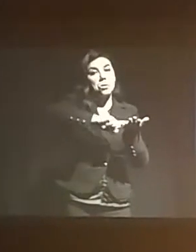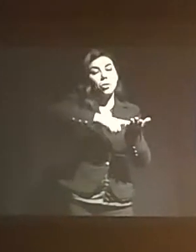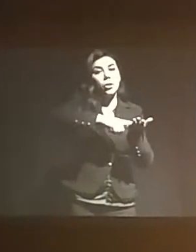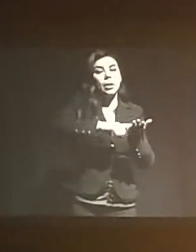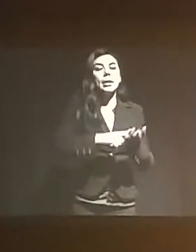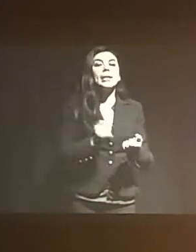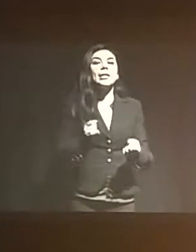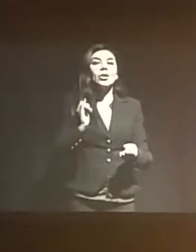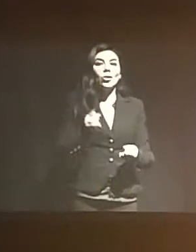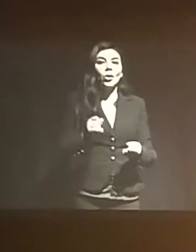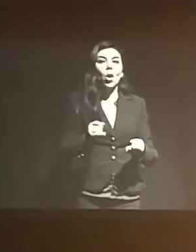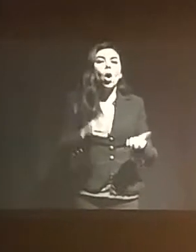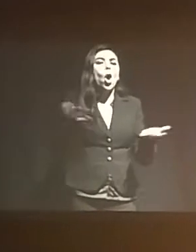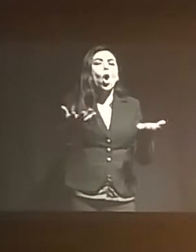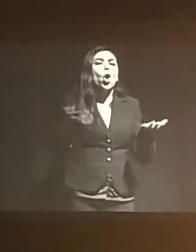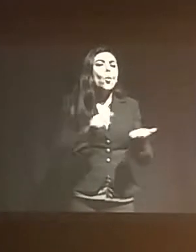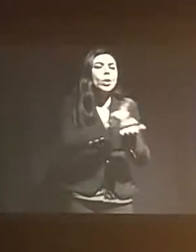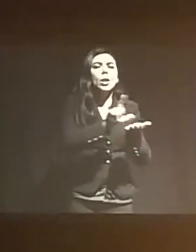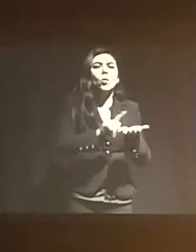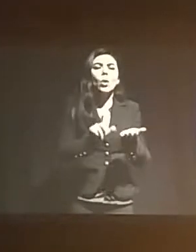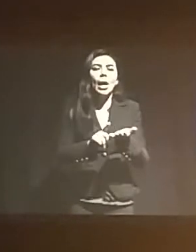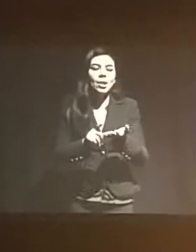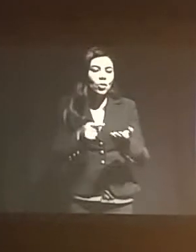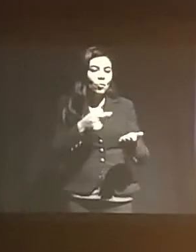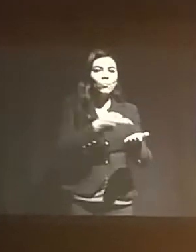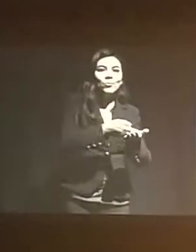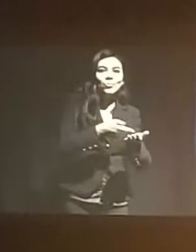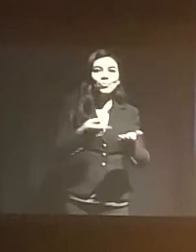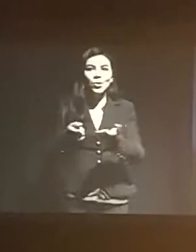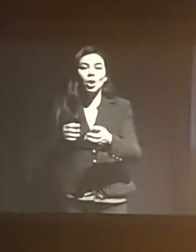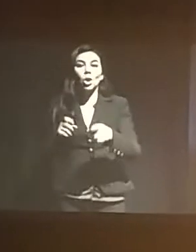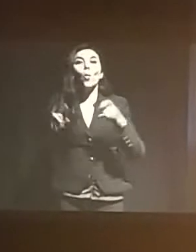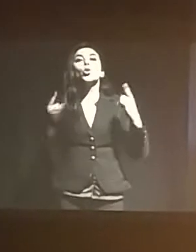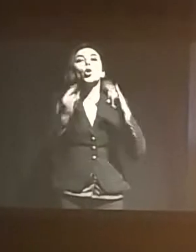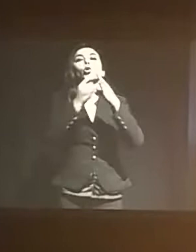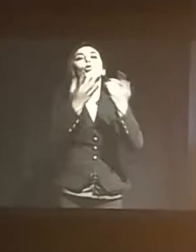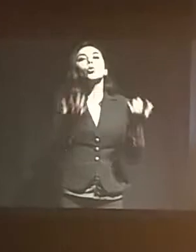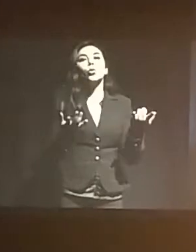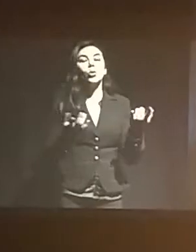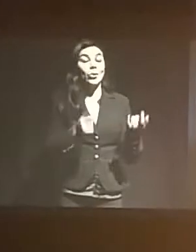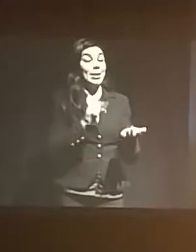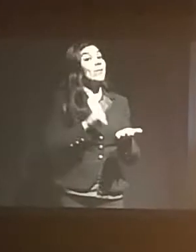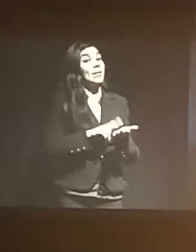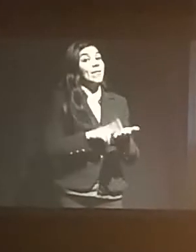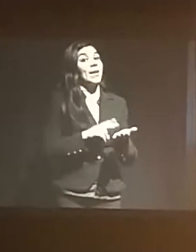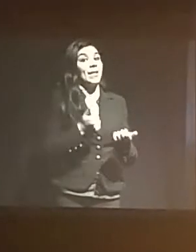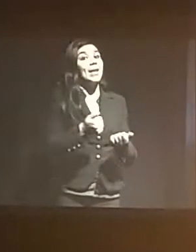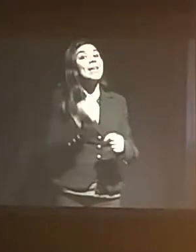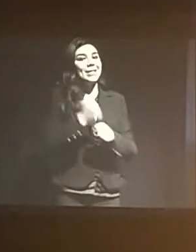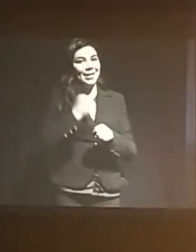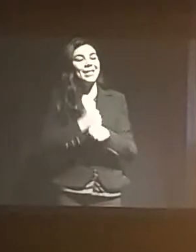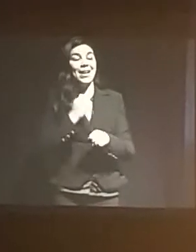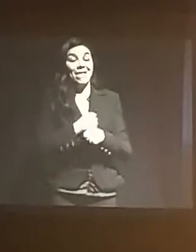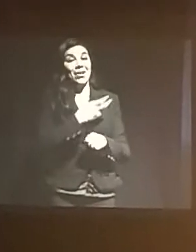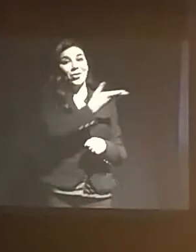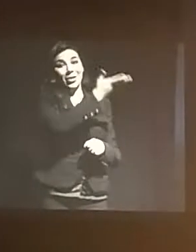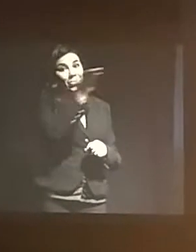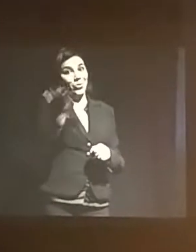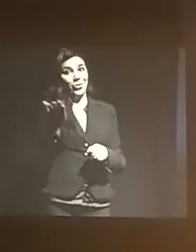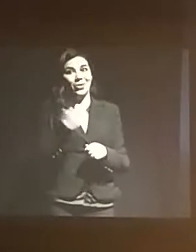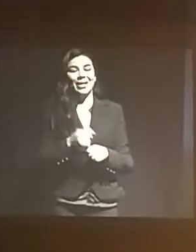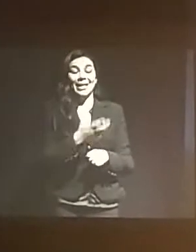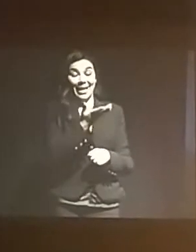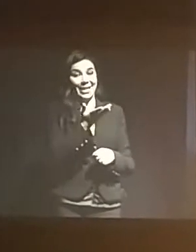la intervención del espacio urbano. Y esa sí es pega nuestra, colegas. Colegas y colegos, como dijimos ayer.